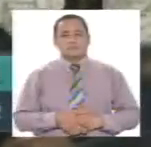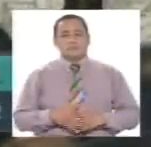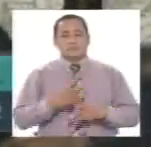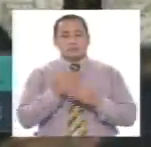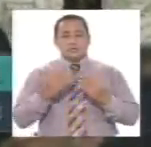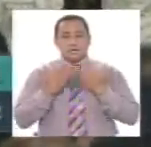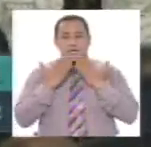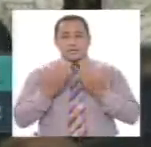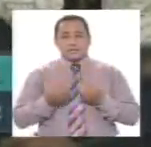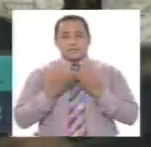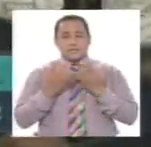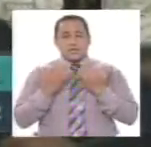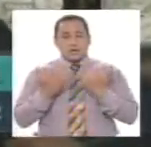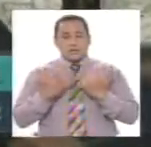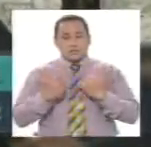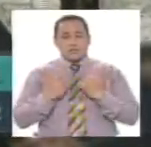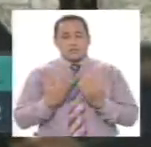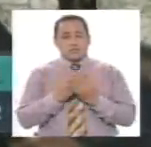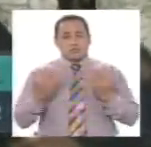No, tenemos entonces...